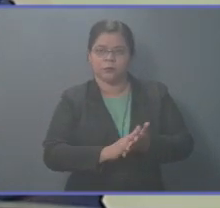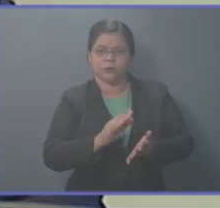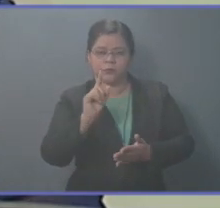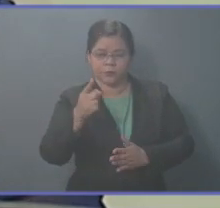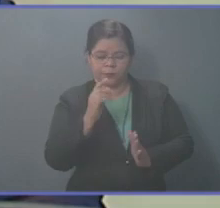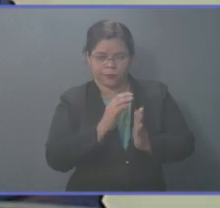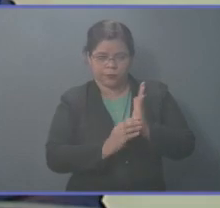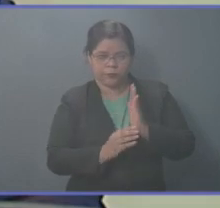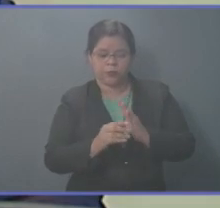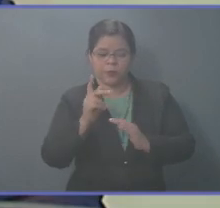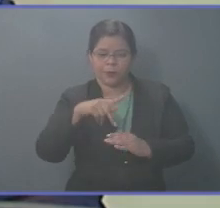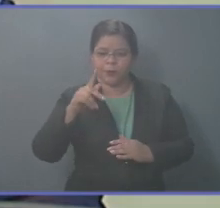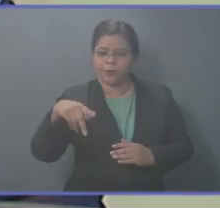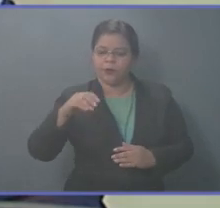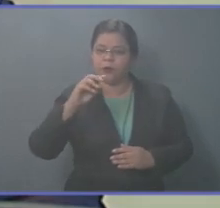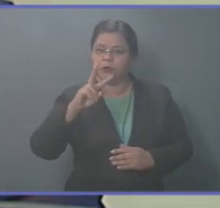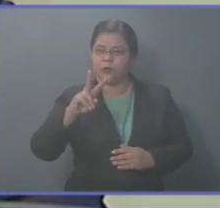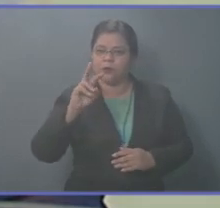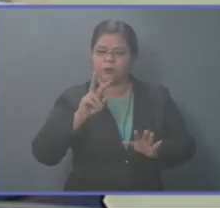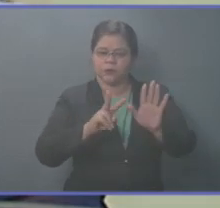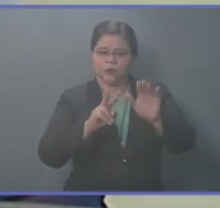edición, pp.